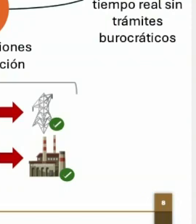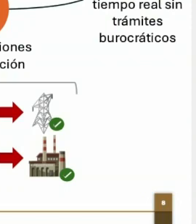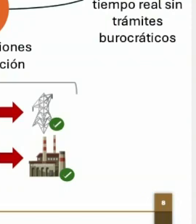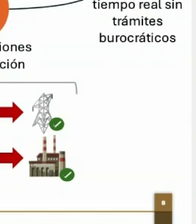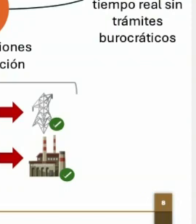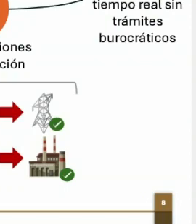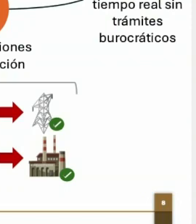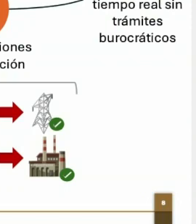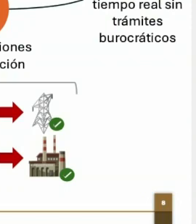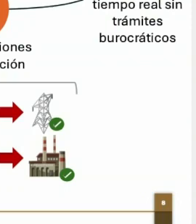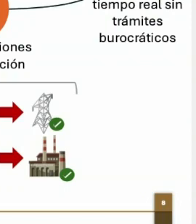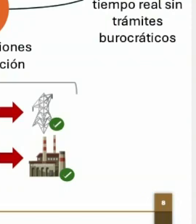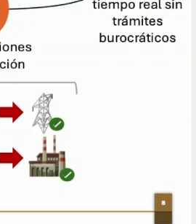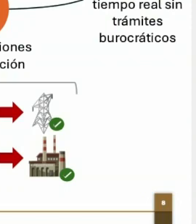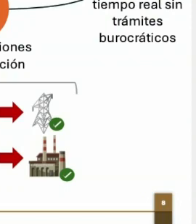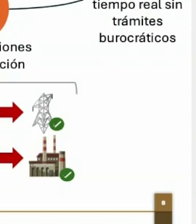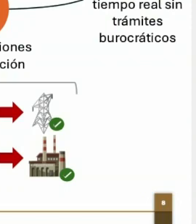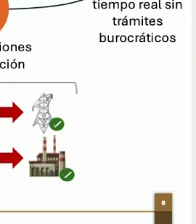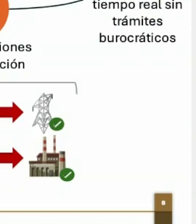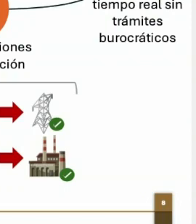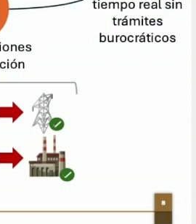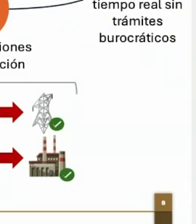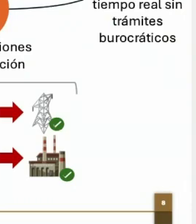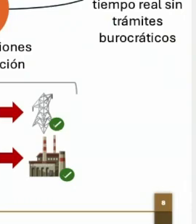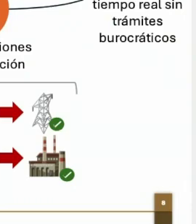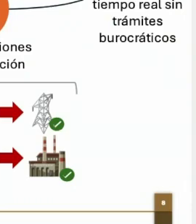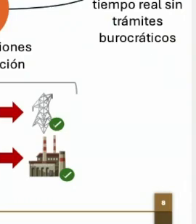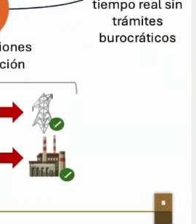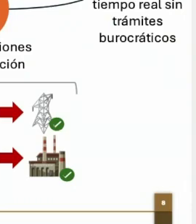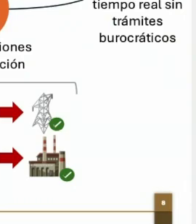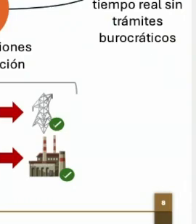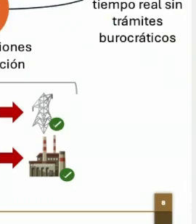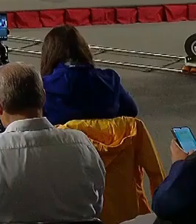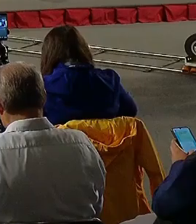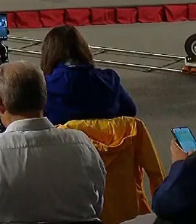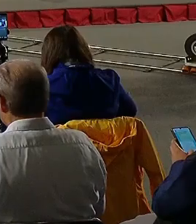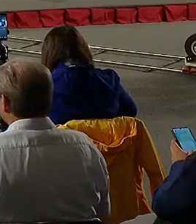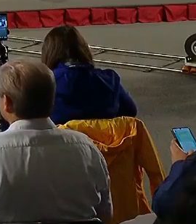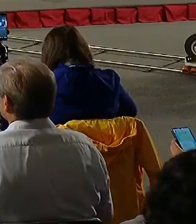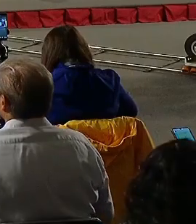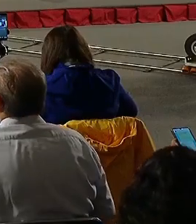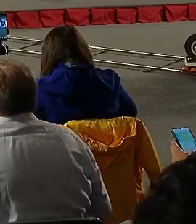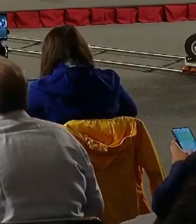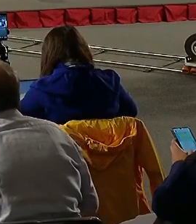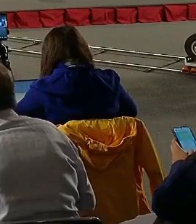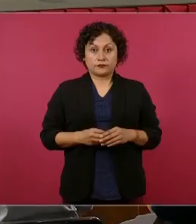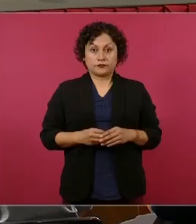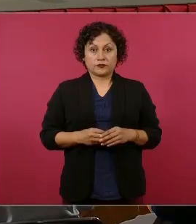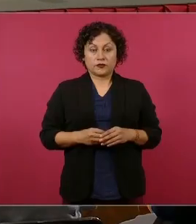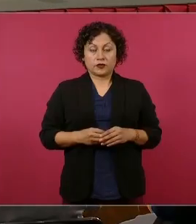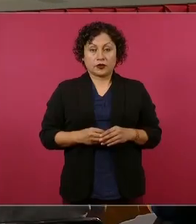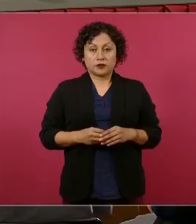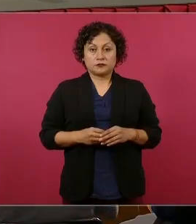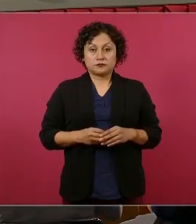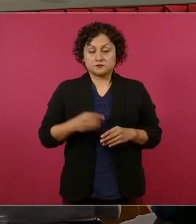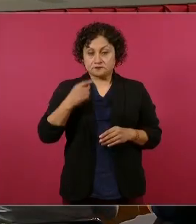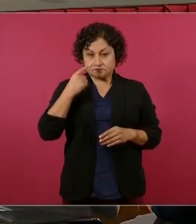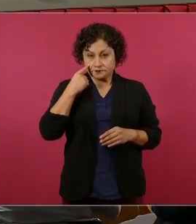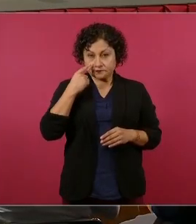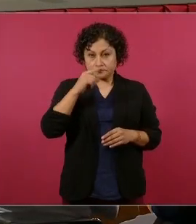hace esa revisión de todos los recursos, se hace el conteo y la totalidad de todos los recursos